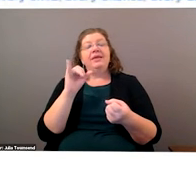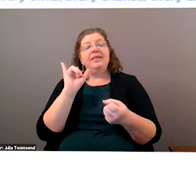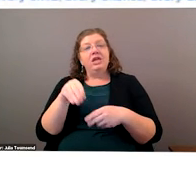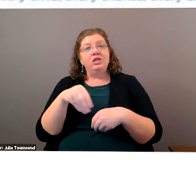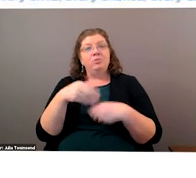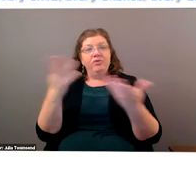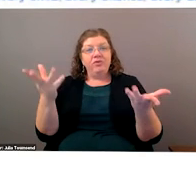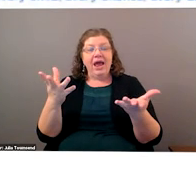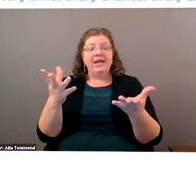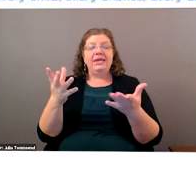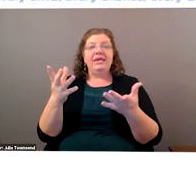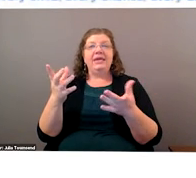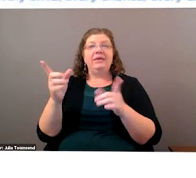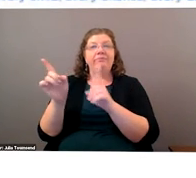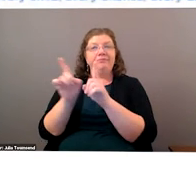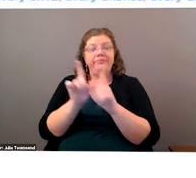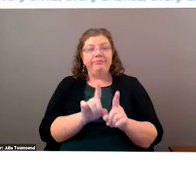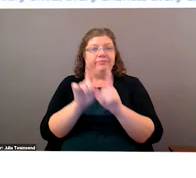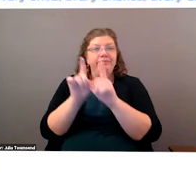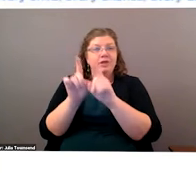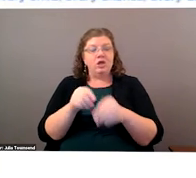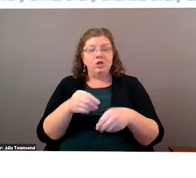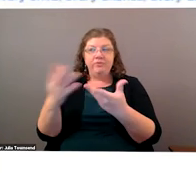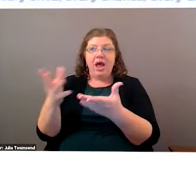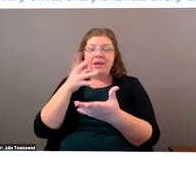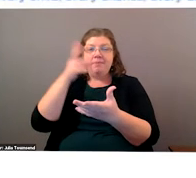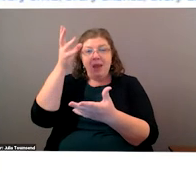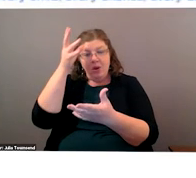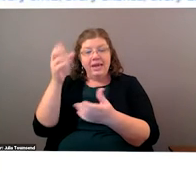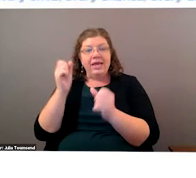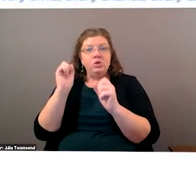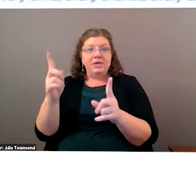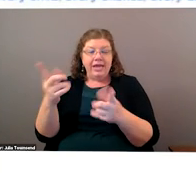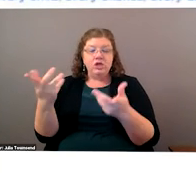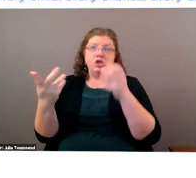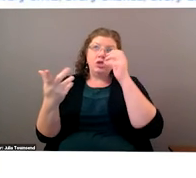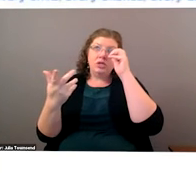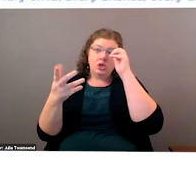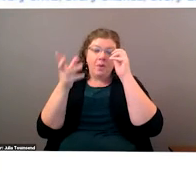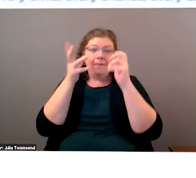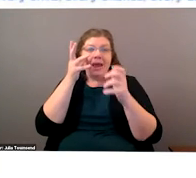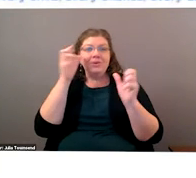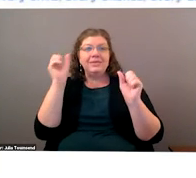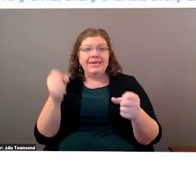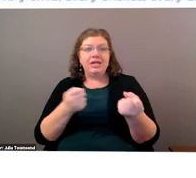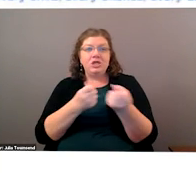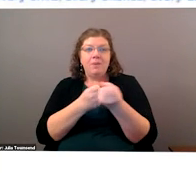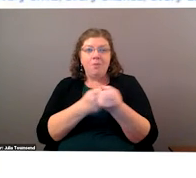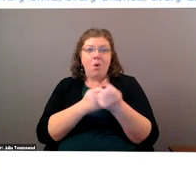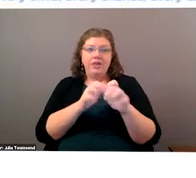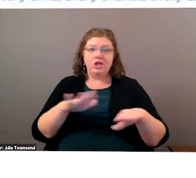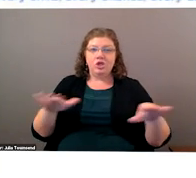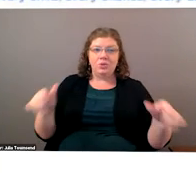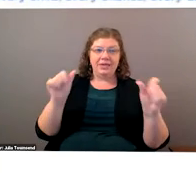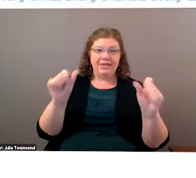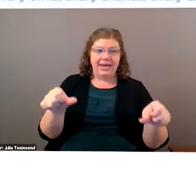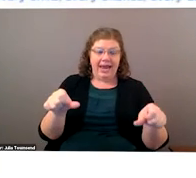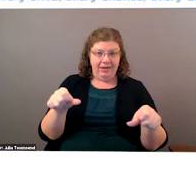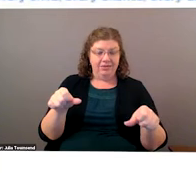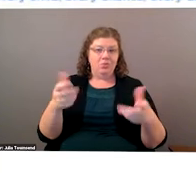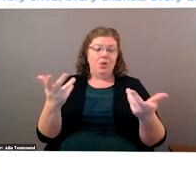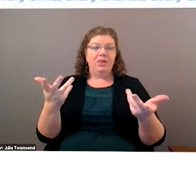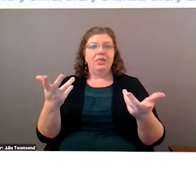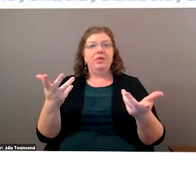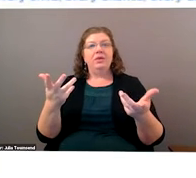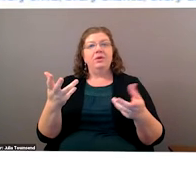brindar enlaces para la participación de los padres, para que los padres realmente puedan apoyar a sus hijos con lo que